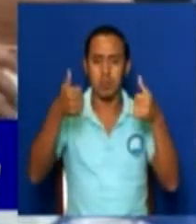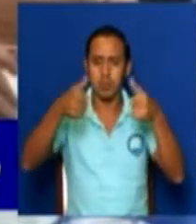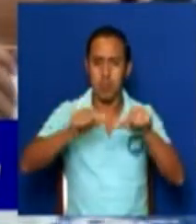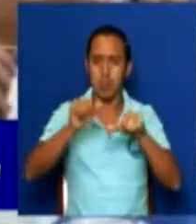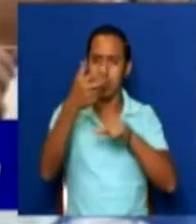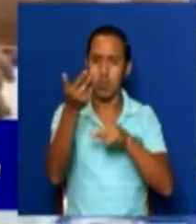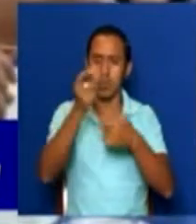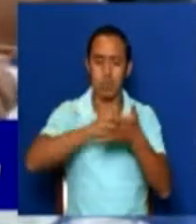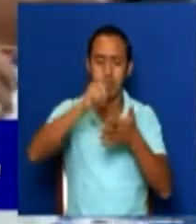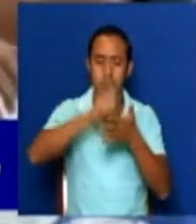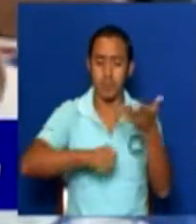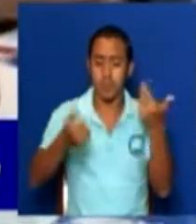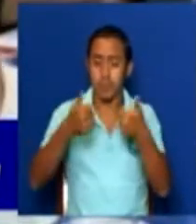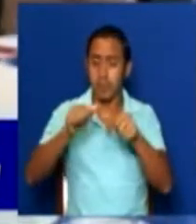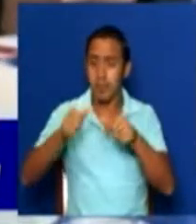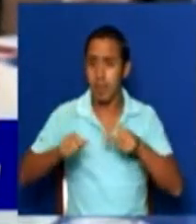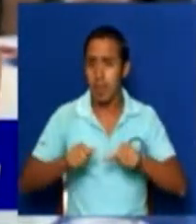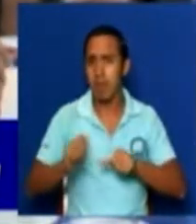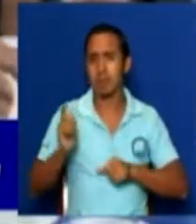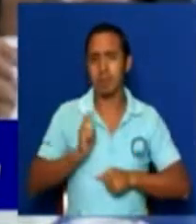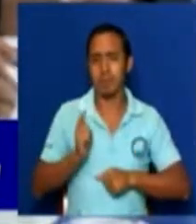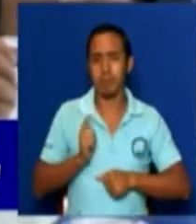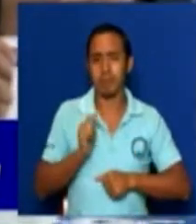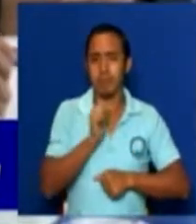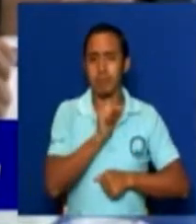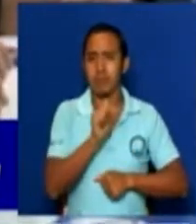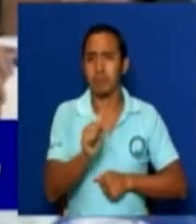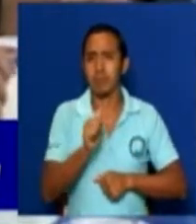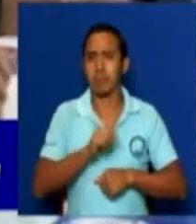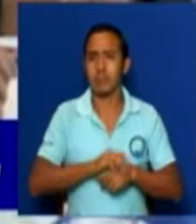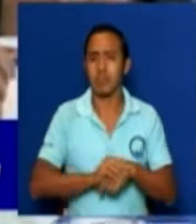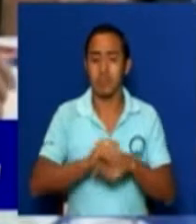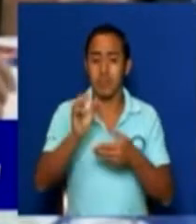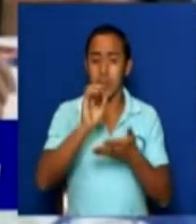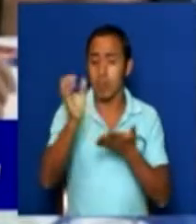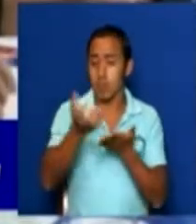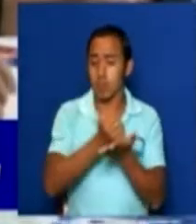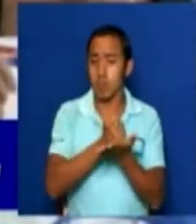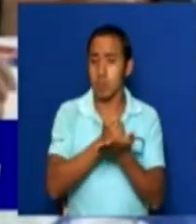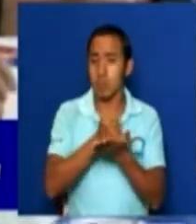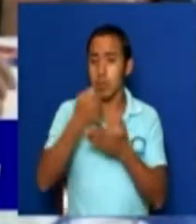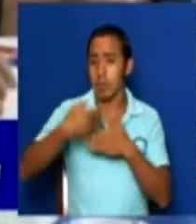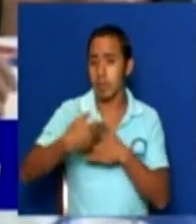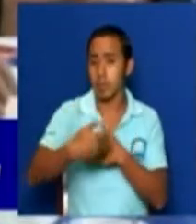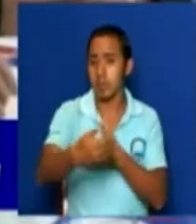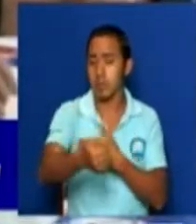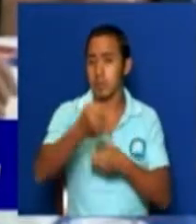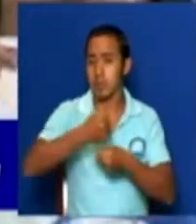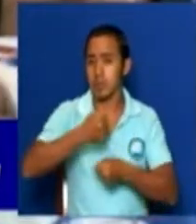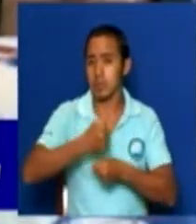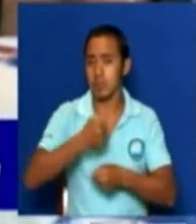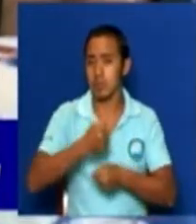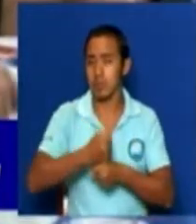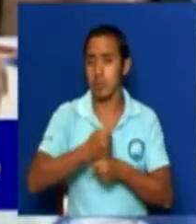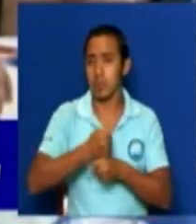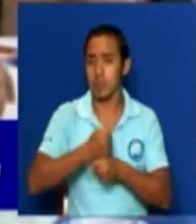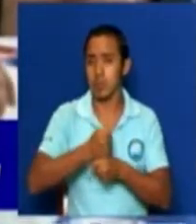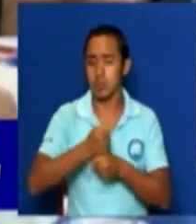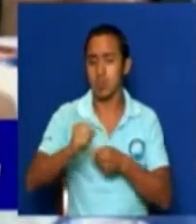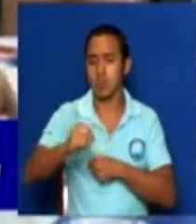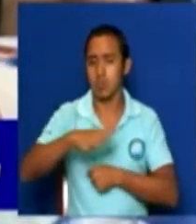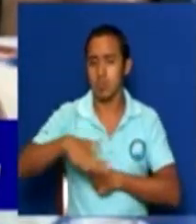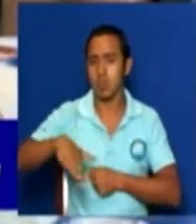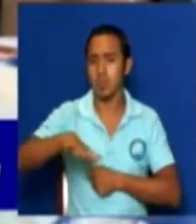OIT. Tenemos una figura en el Código Procesal Laboral y de Seguridad Social